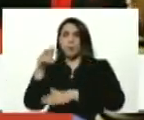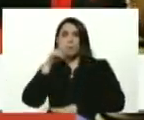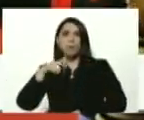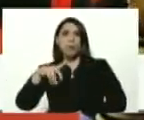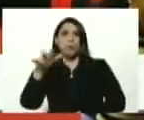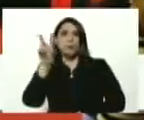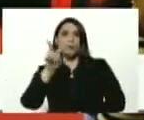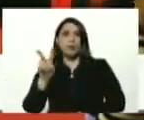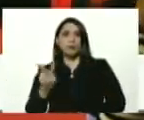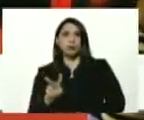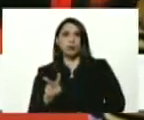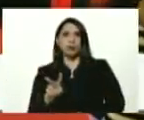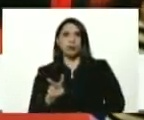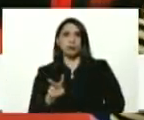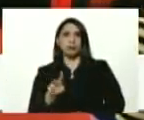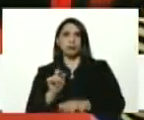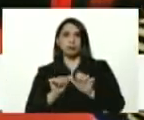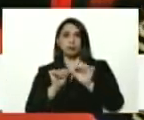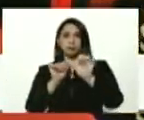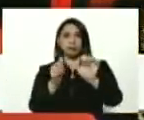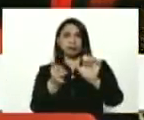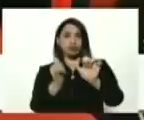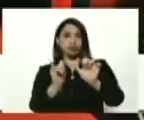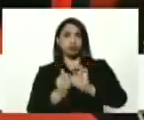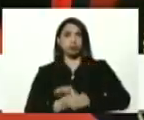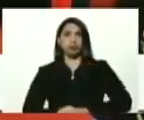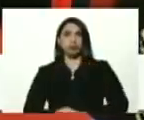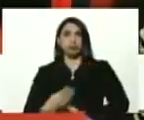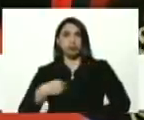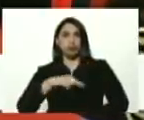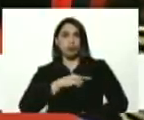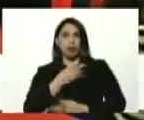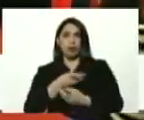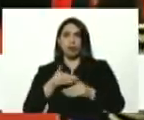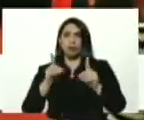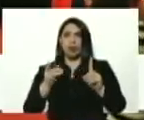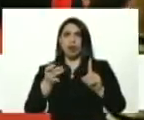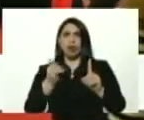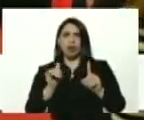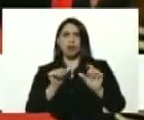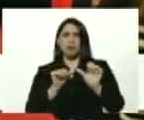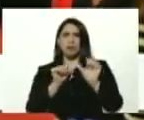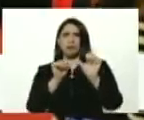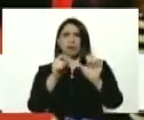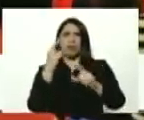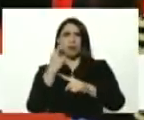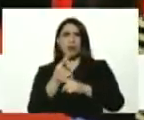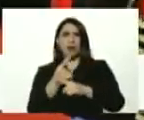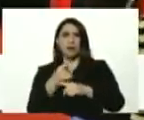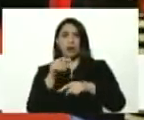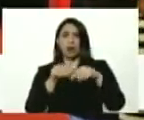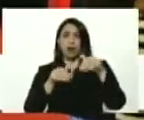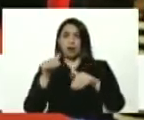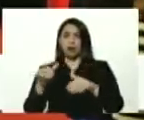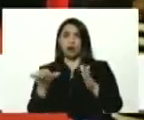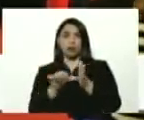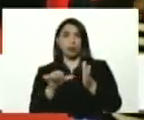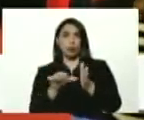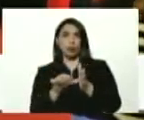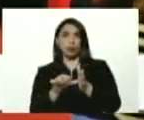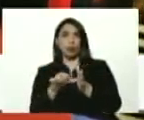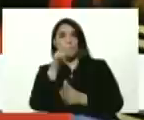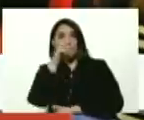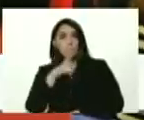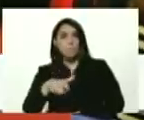venezolano que siga existiendo nuestra democracia, que siga existiendo las elecciones donde el